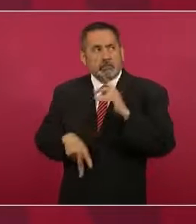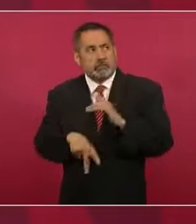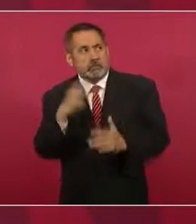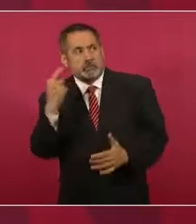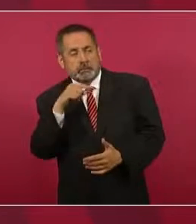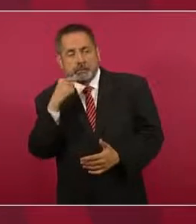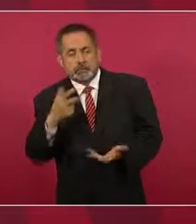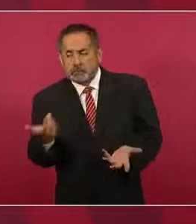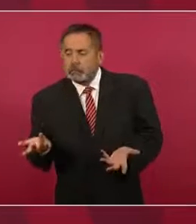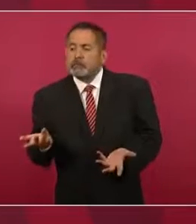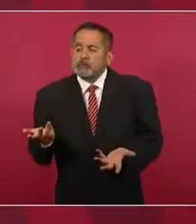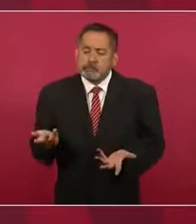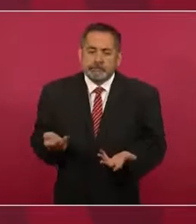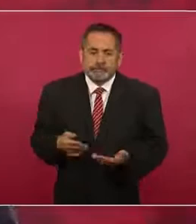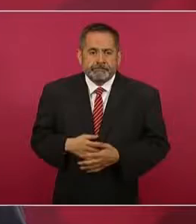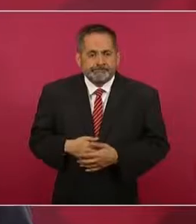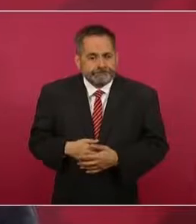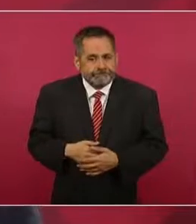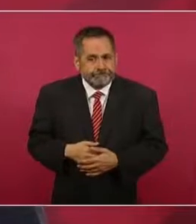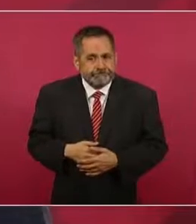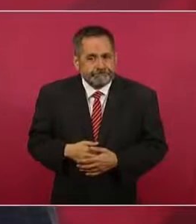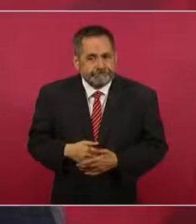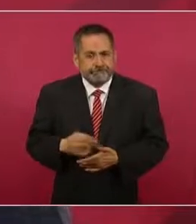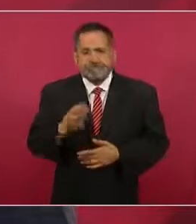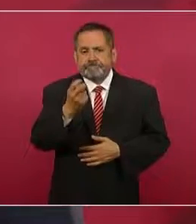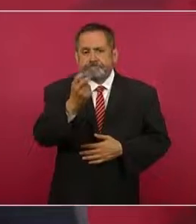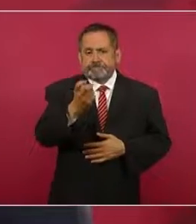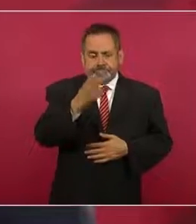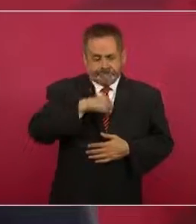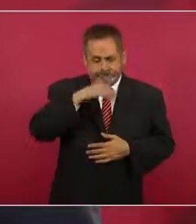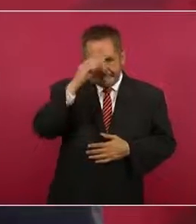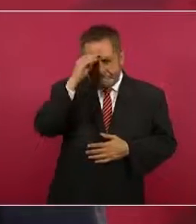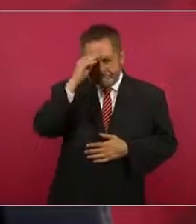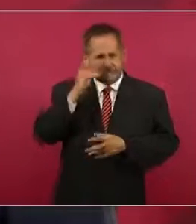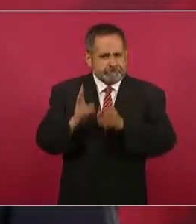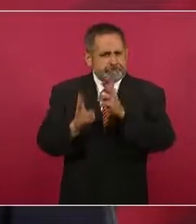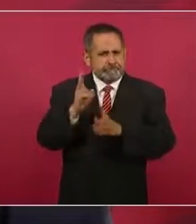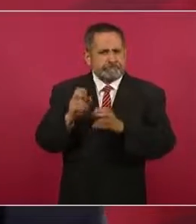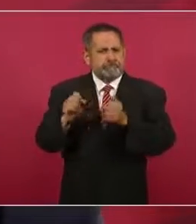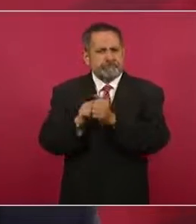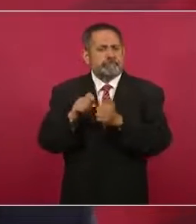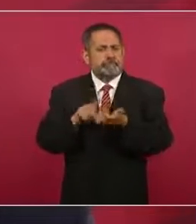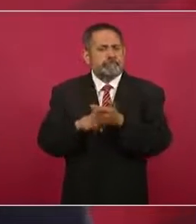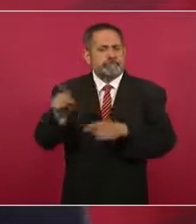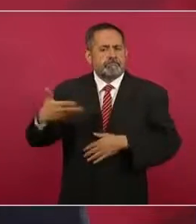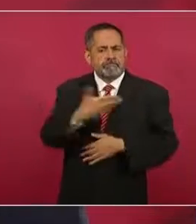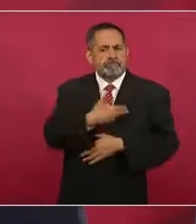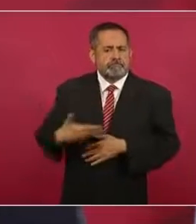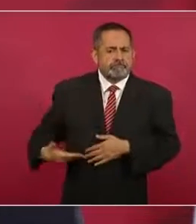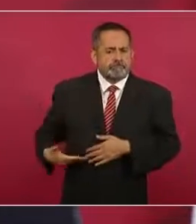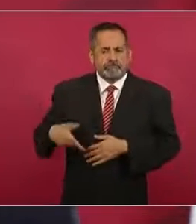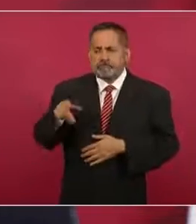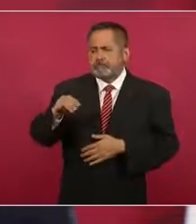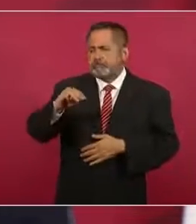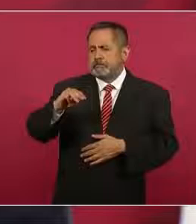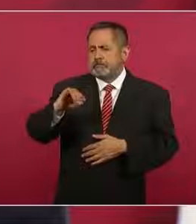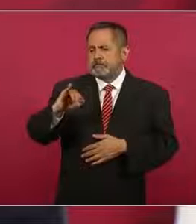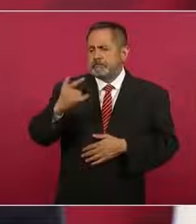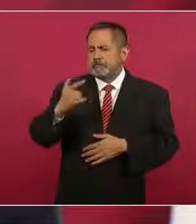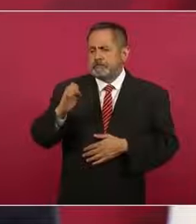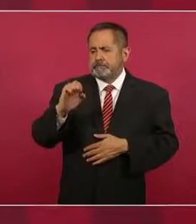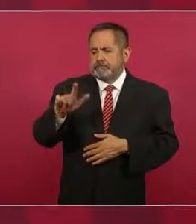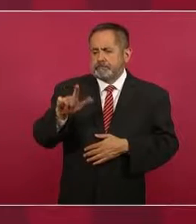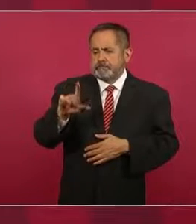Es uno de los temas que le traté, en especial al presidente Miguel Díaz-Canel.